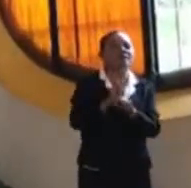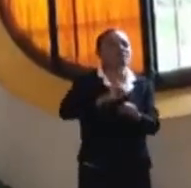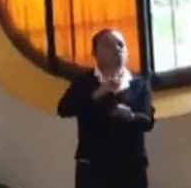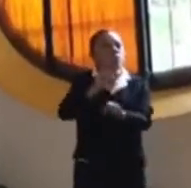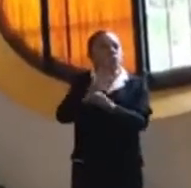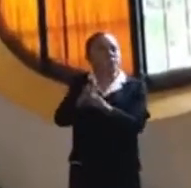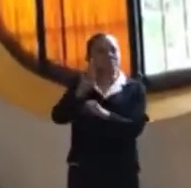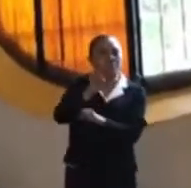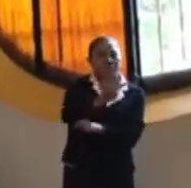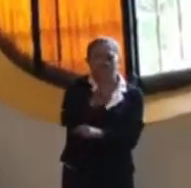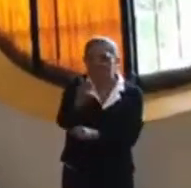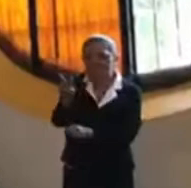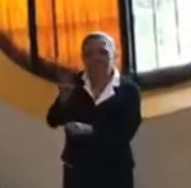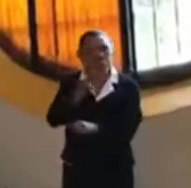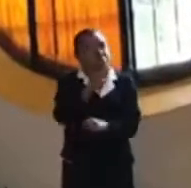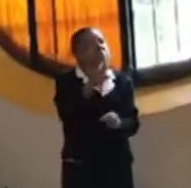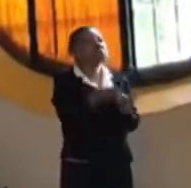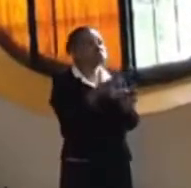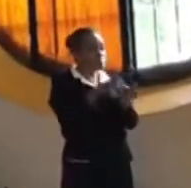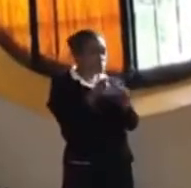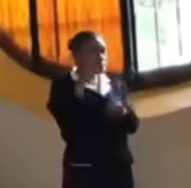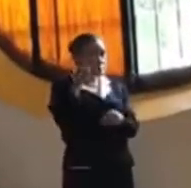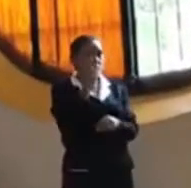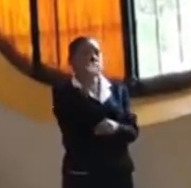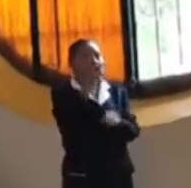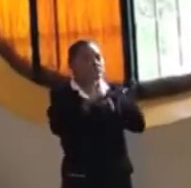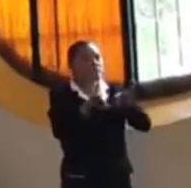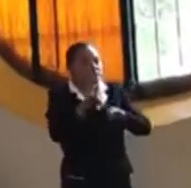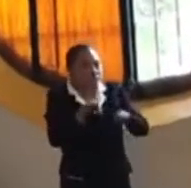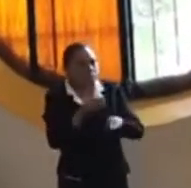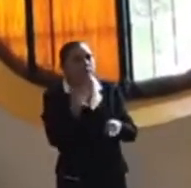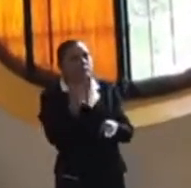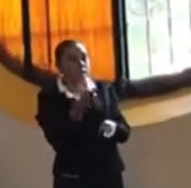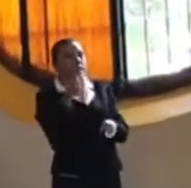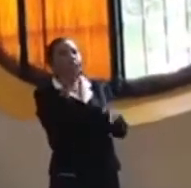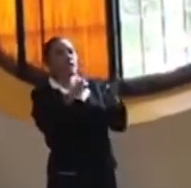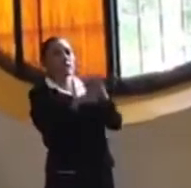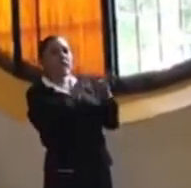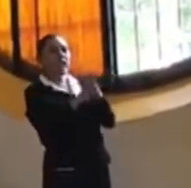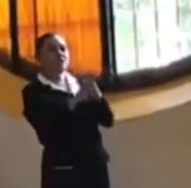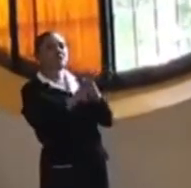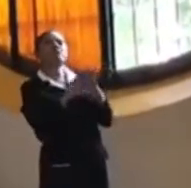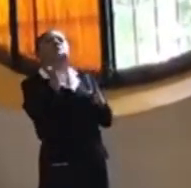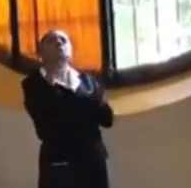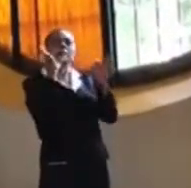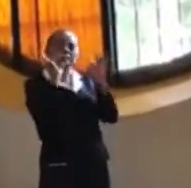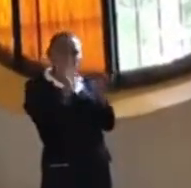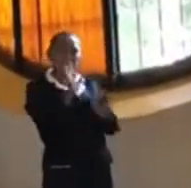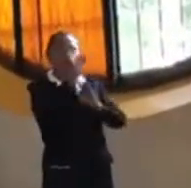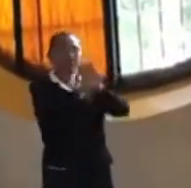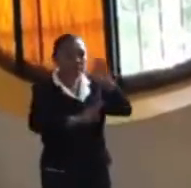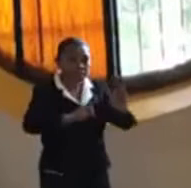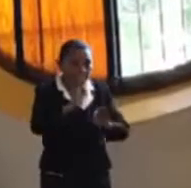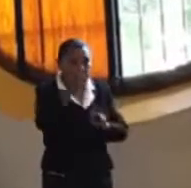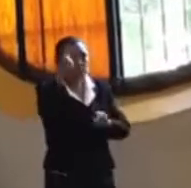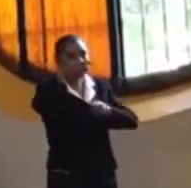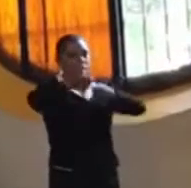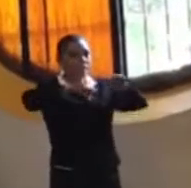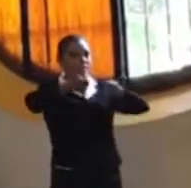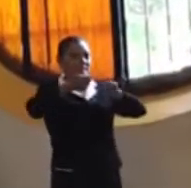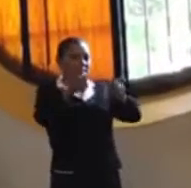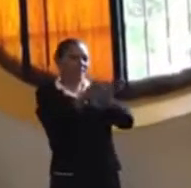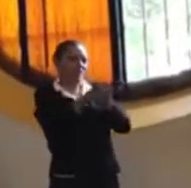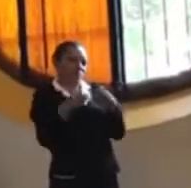certificaciones, para poder acreditar que hemos cumplido con una correcta política en el manejo de